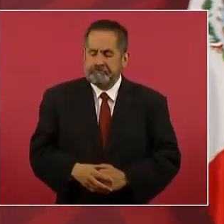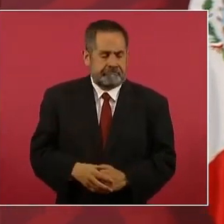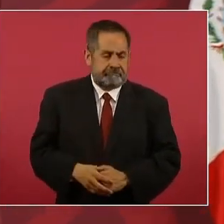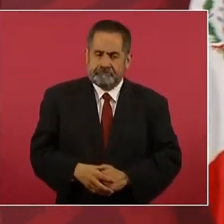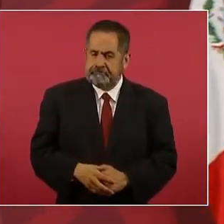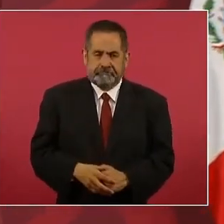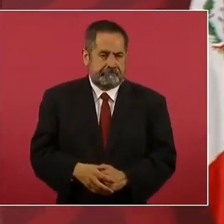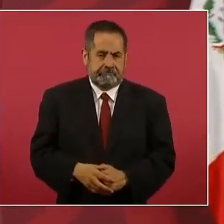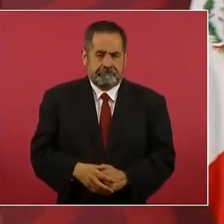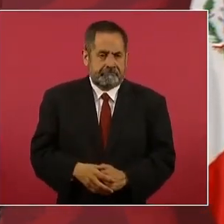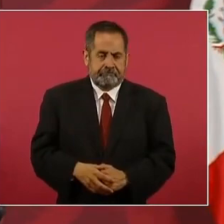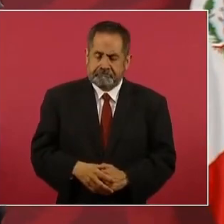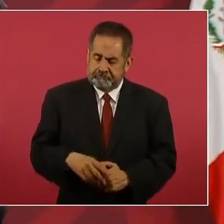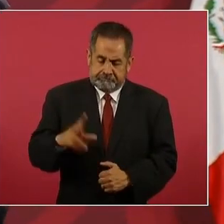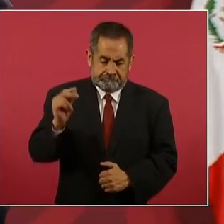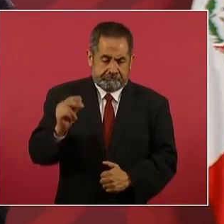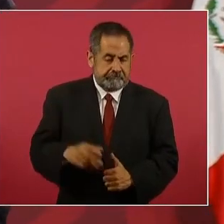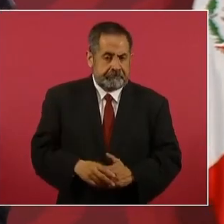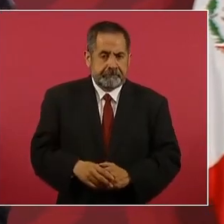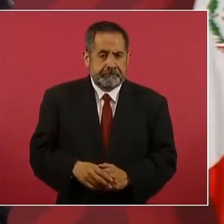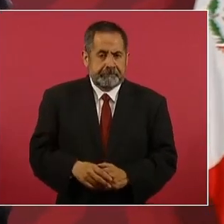a perengano,